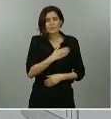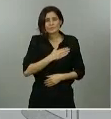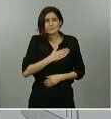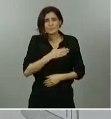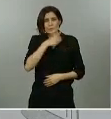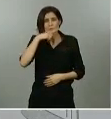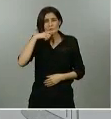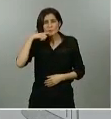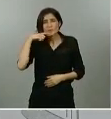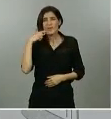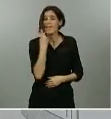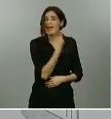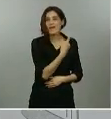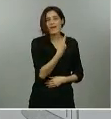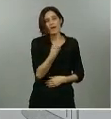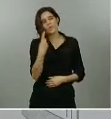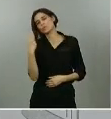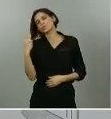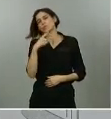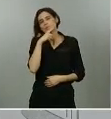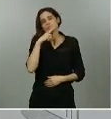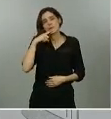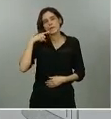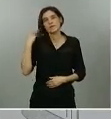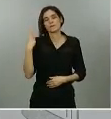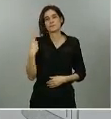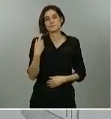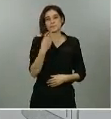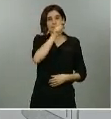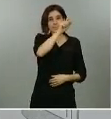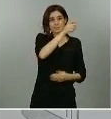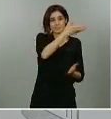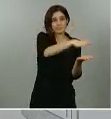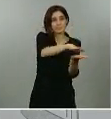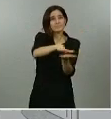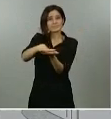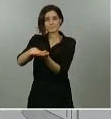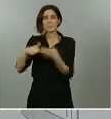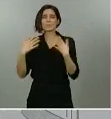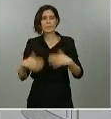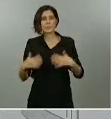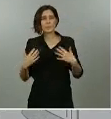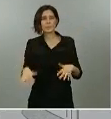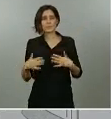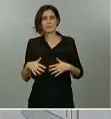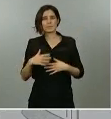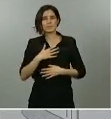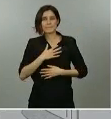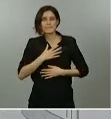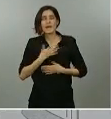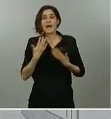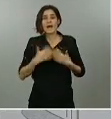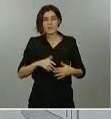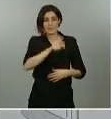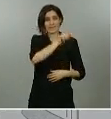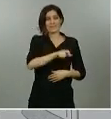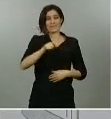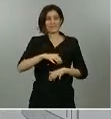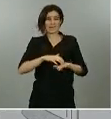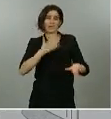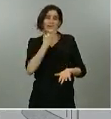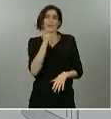ellas. Esas vidas que hemos perdido nos pesan mucho, porque, aunque sean personas que en su mayoría no conociéramos,